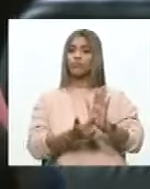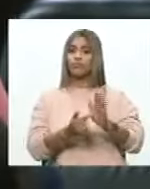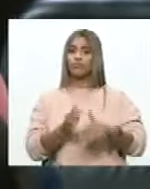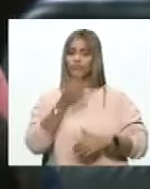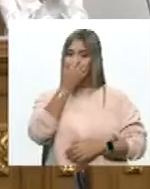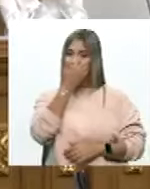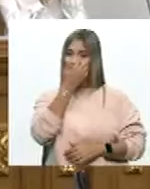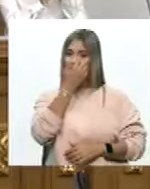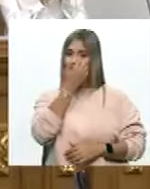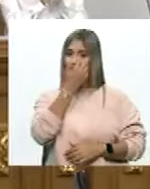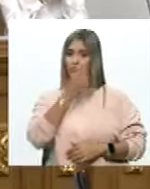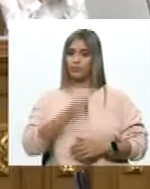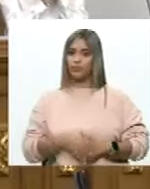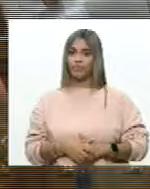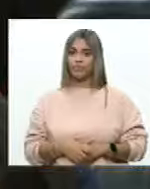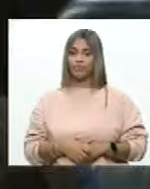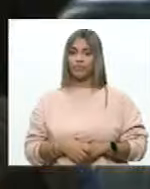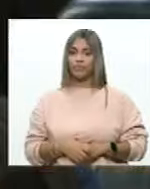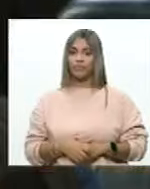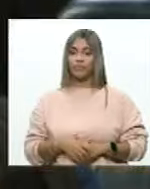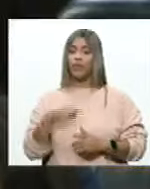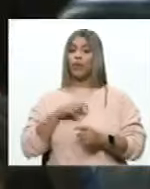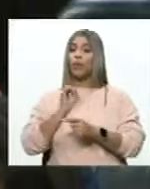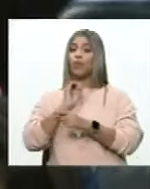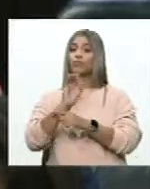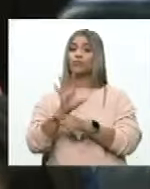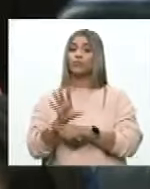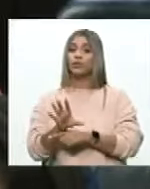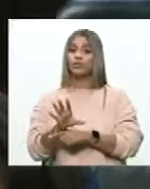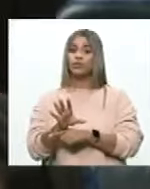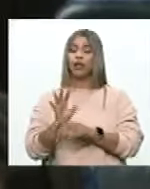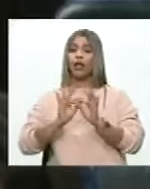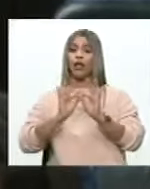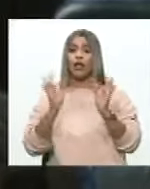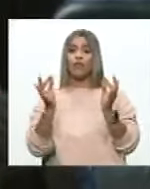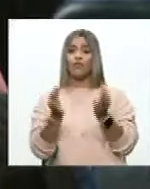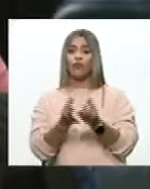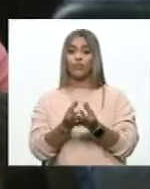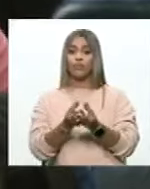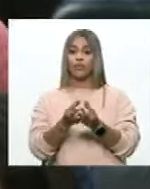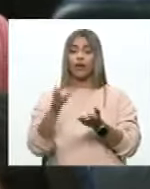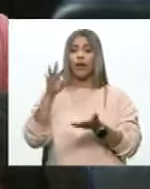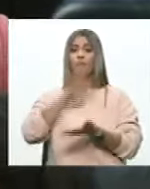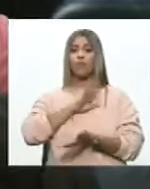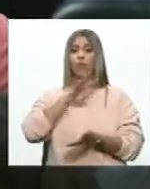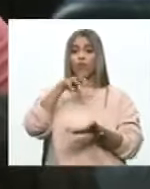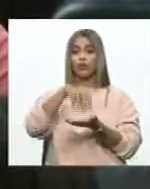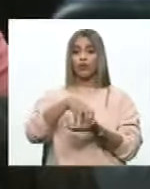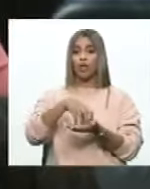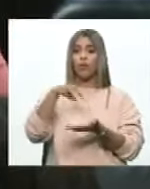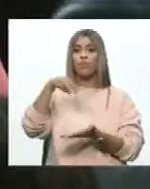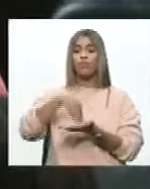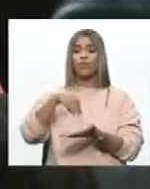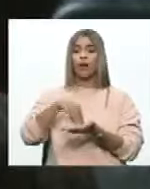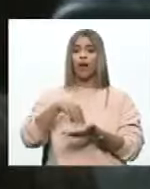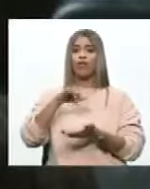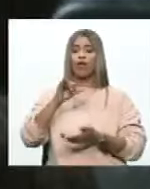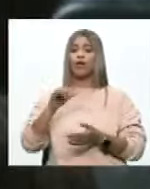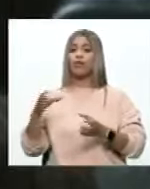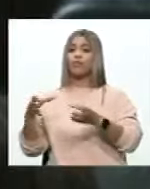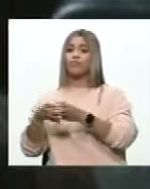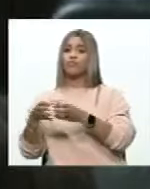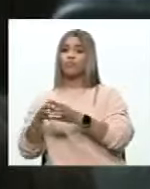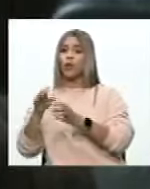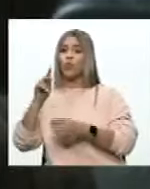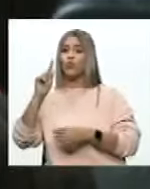esta plenaria de la Asamblea Nacional, enviar un mensaje a la familia mirandina y a la familia de una mujer que